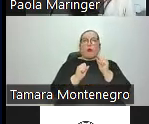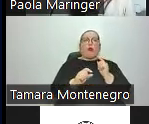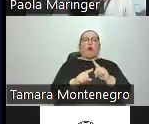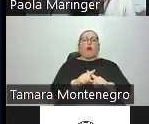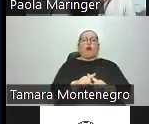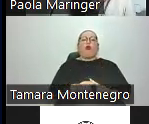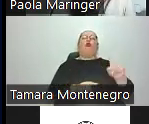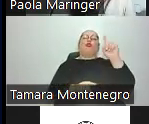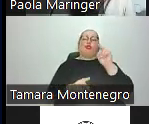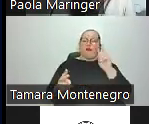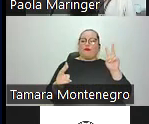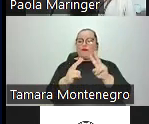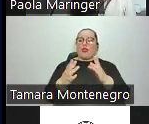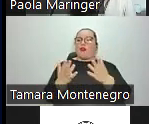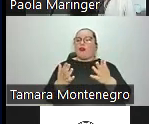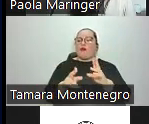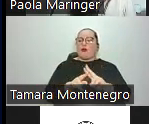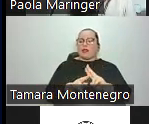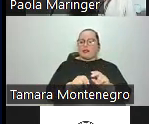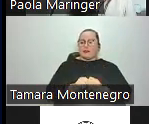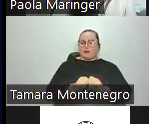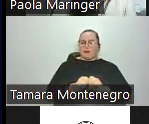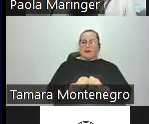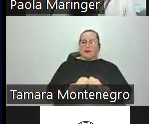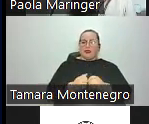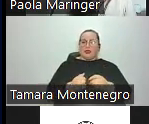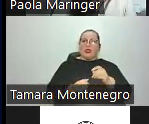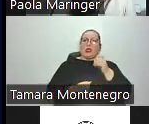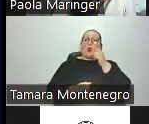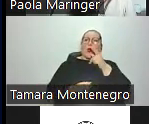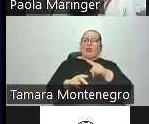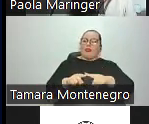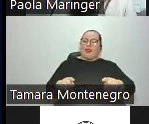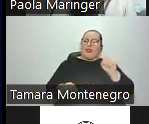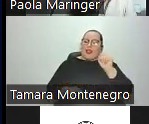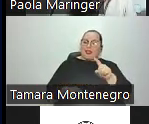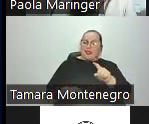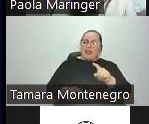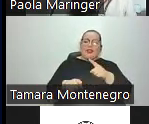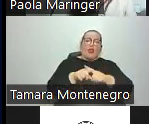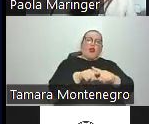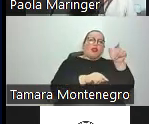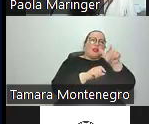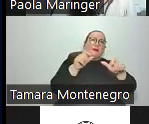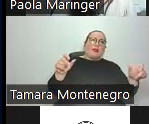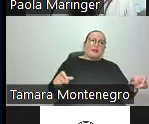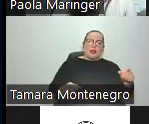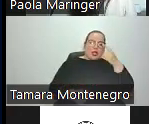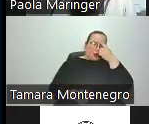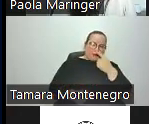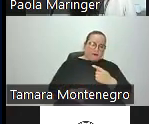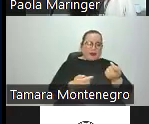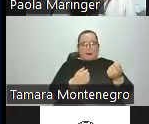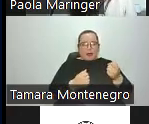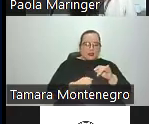propia mirada con lo que ven los demás. ¿Y qué te hace diferente a ti de otras personas con perfiles